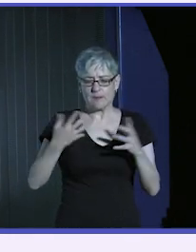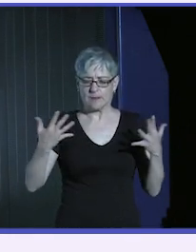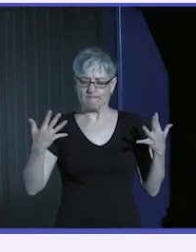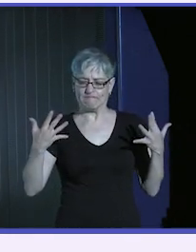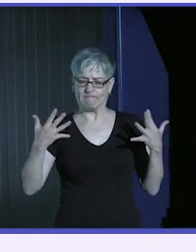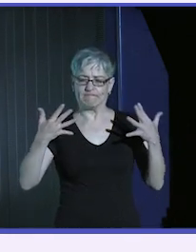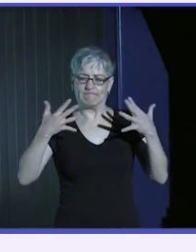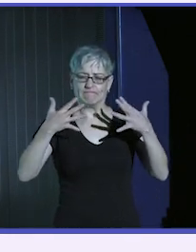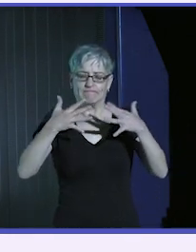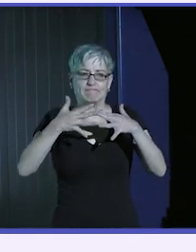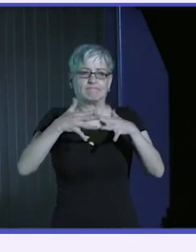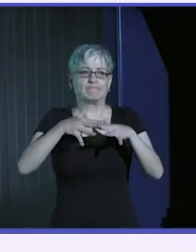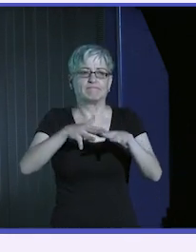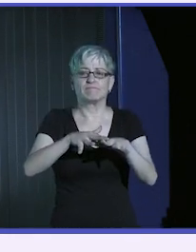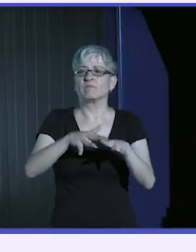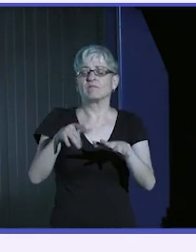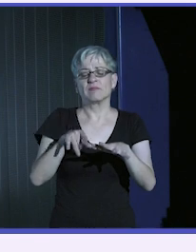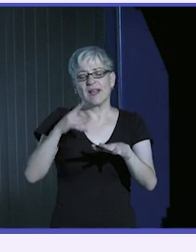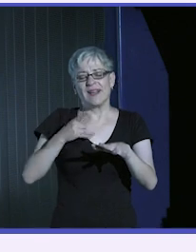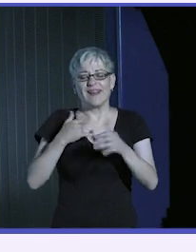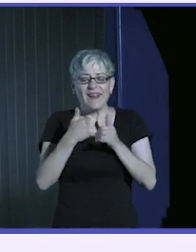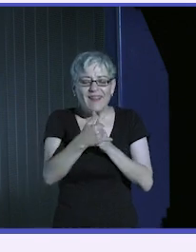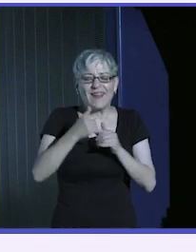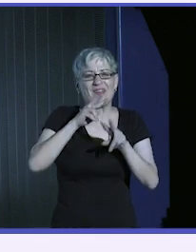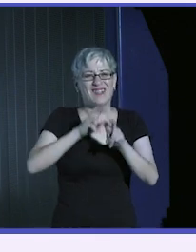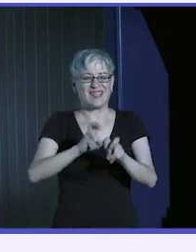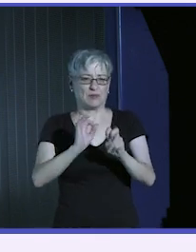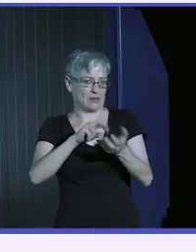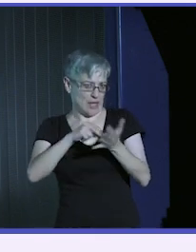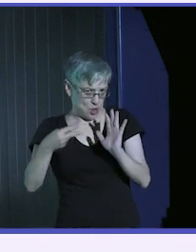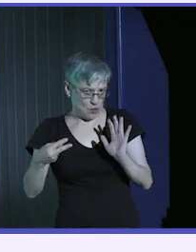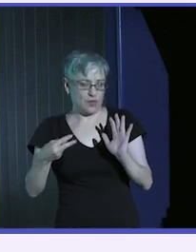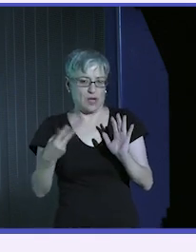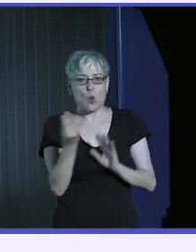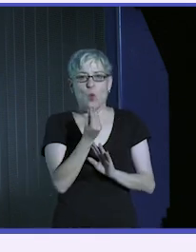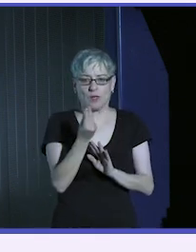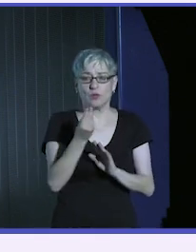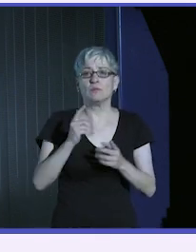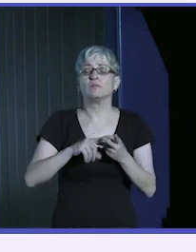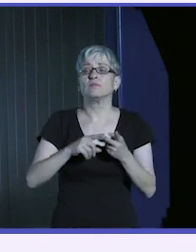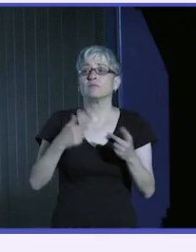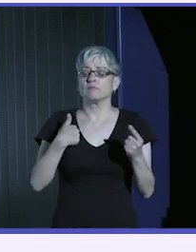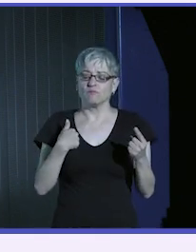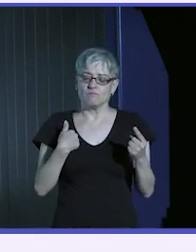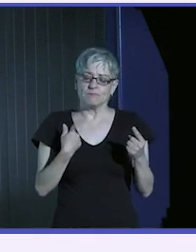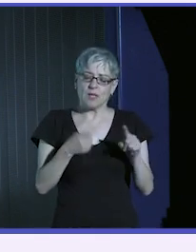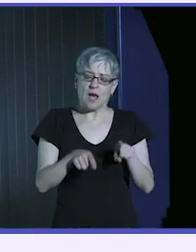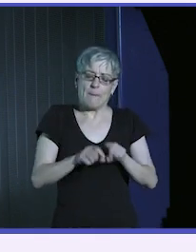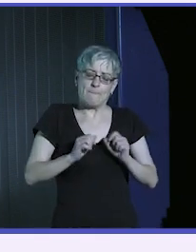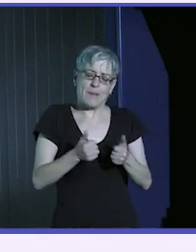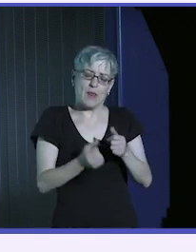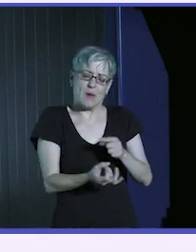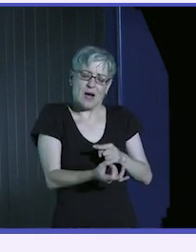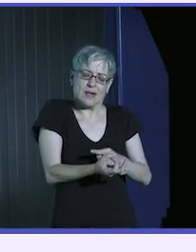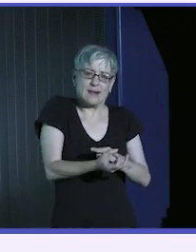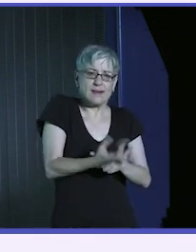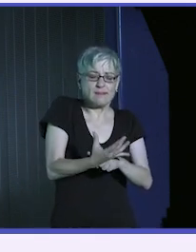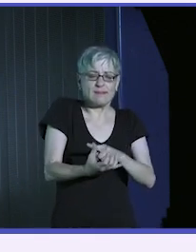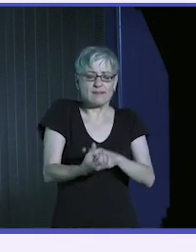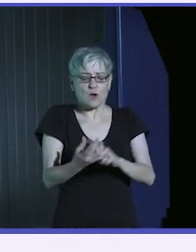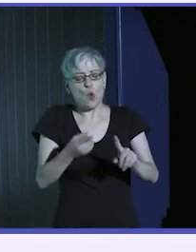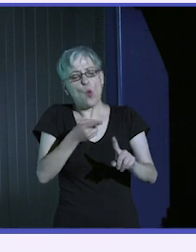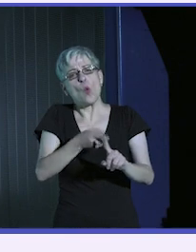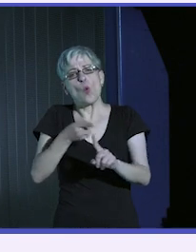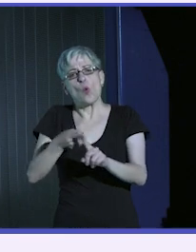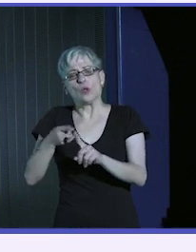ahora mismo esta línea de investigación tecnológica. Y acercándonos a casos de uso ya aterrizados, que hasta